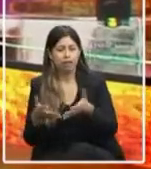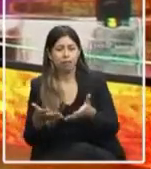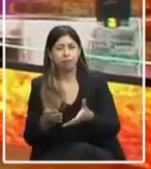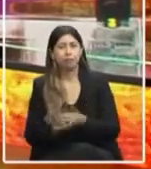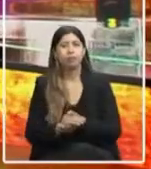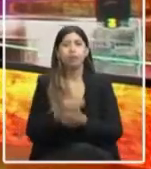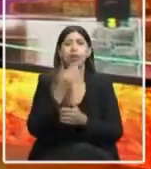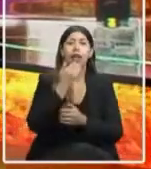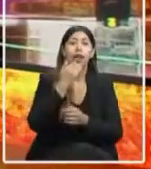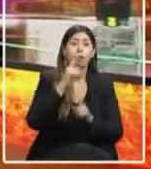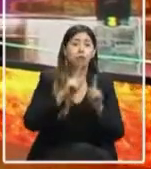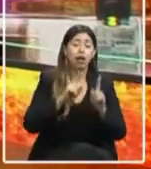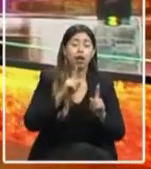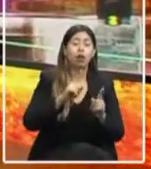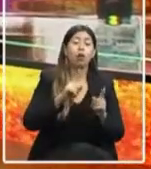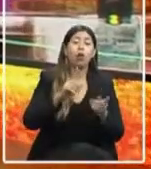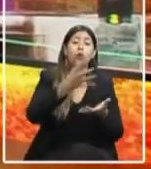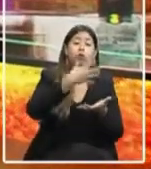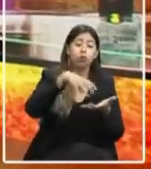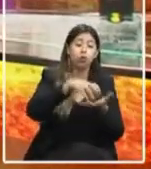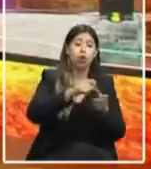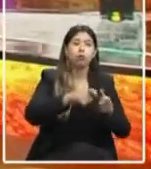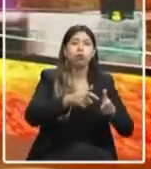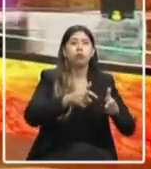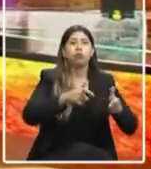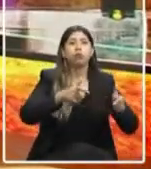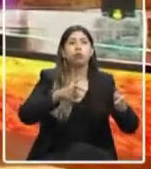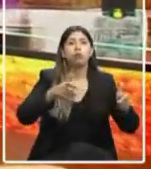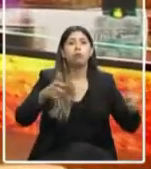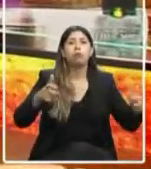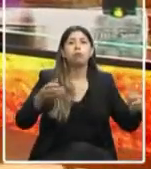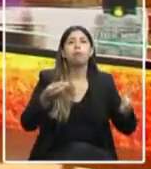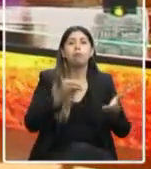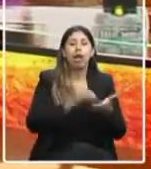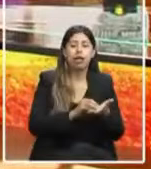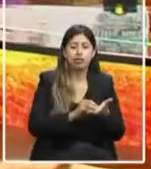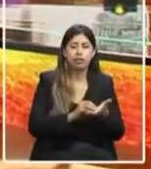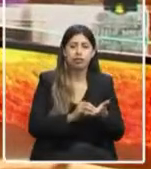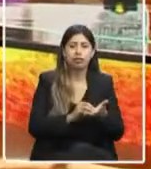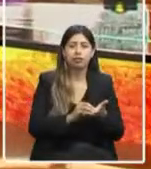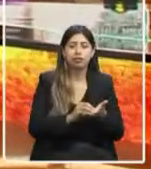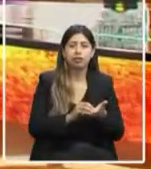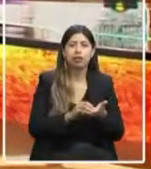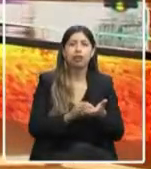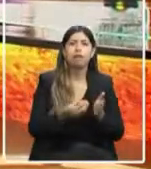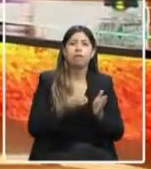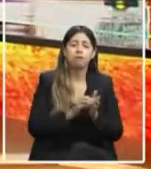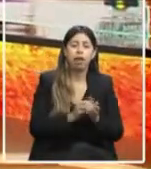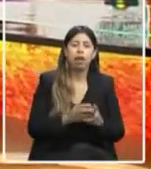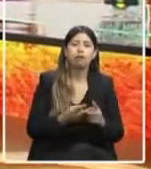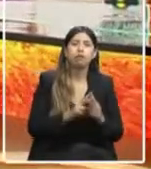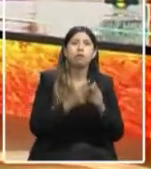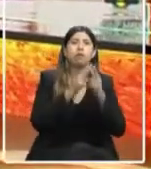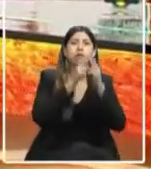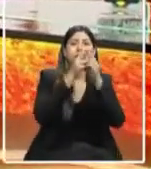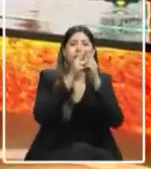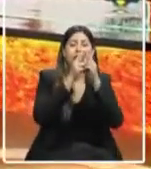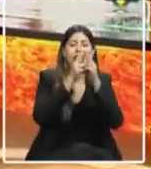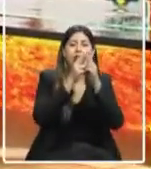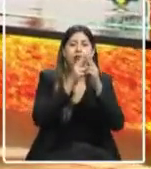Esto es un fenómeno global, lo cual significa también un incremento de infraestructura que